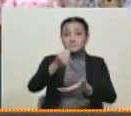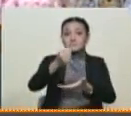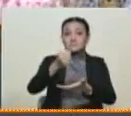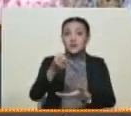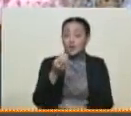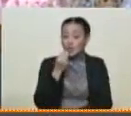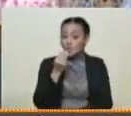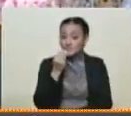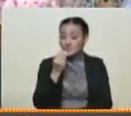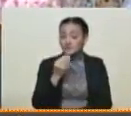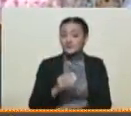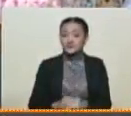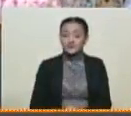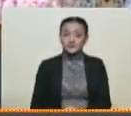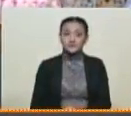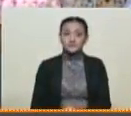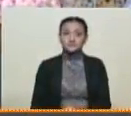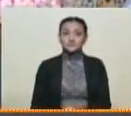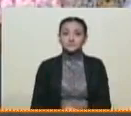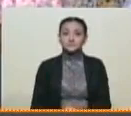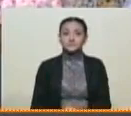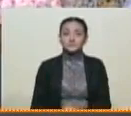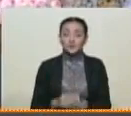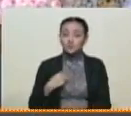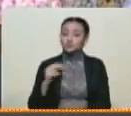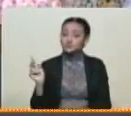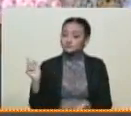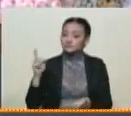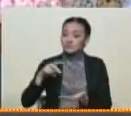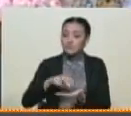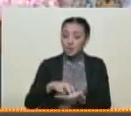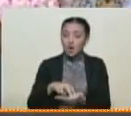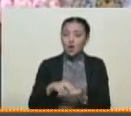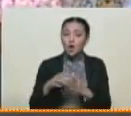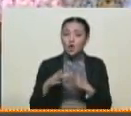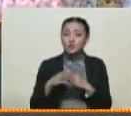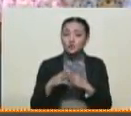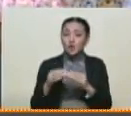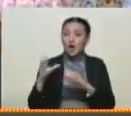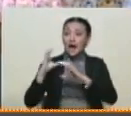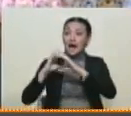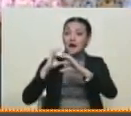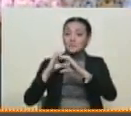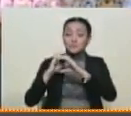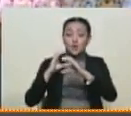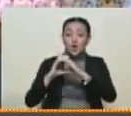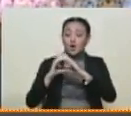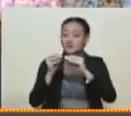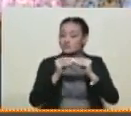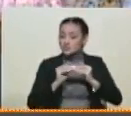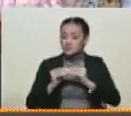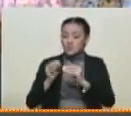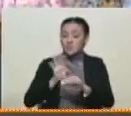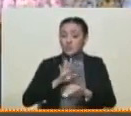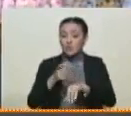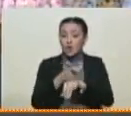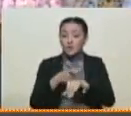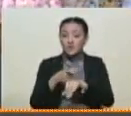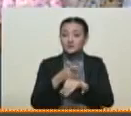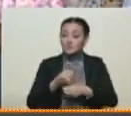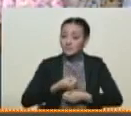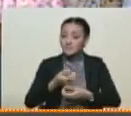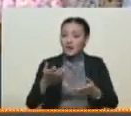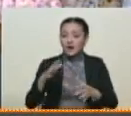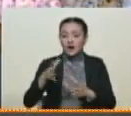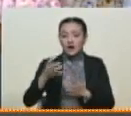Por eso apenas lleguemos, tenemos que poner a disposición de los CLAP todos los camiones, camionetas y galpones que tenga la gobernación. Pero tenemos